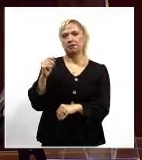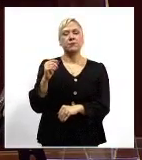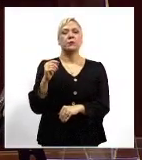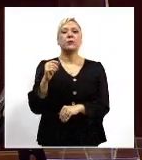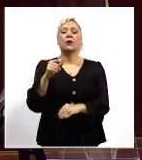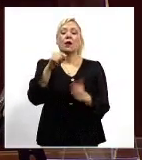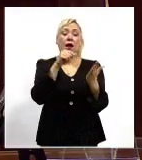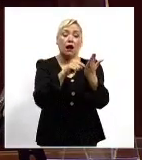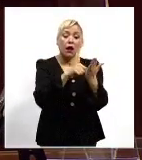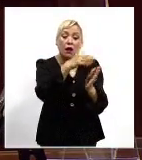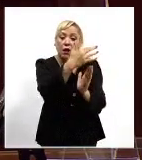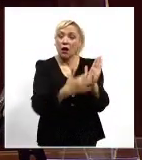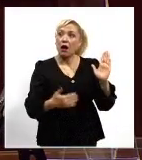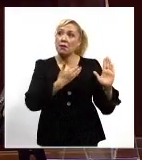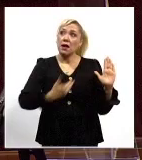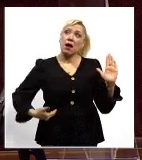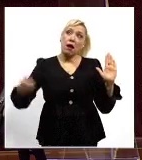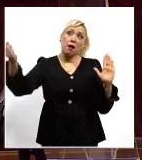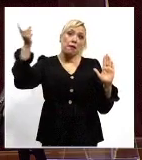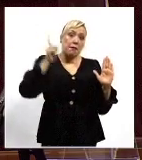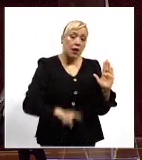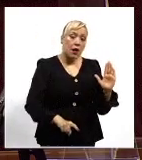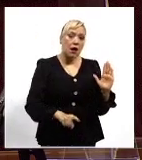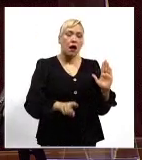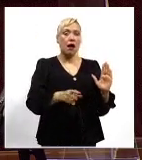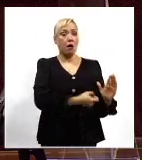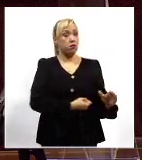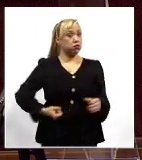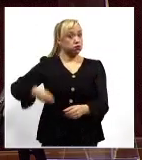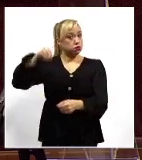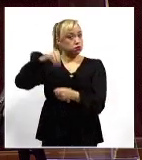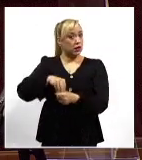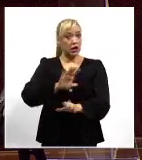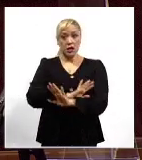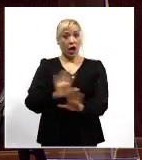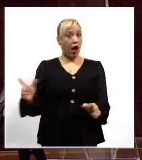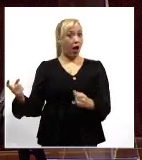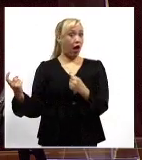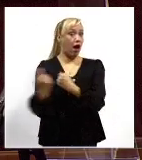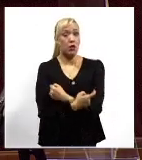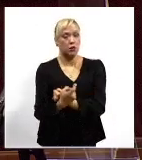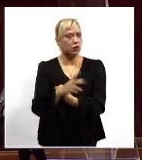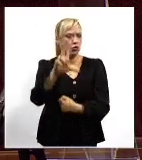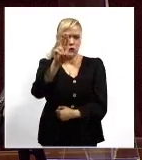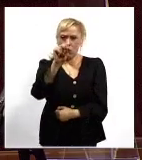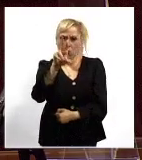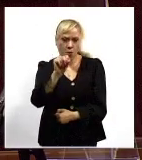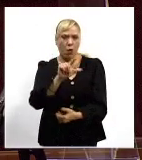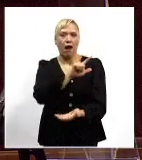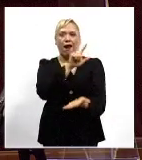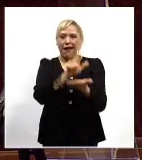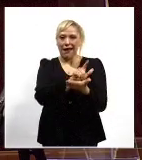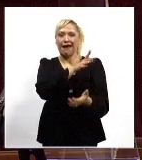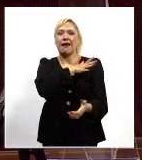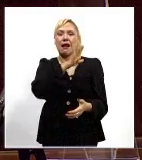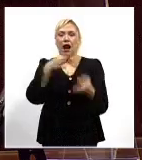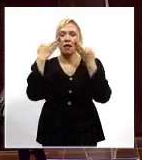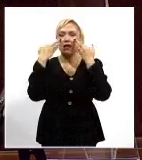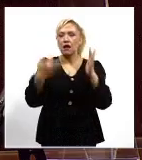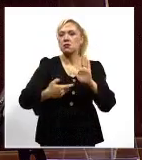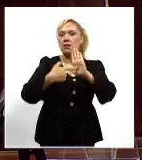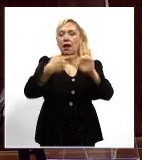nacional no implica que la información quede reservada automáticamente, pues la Ley General en materia de